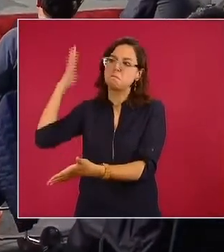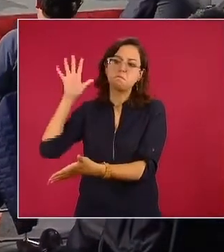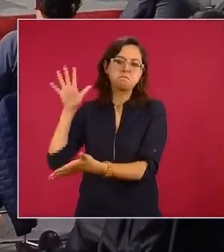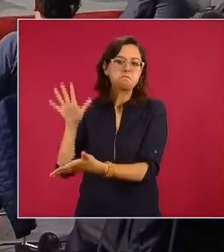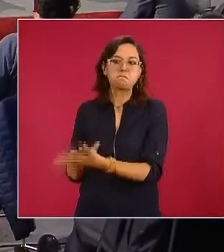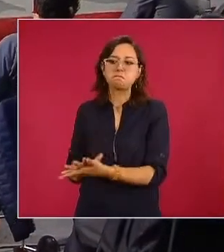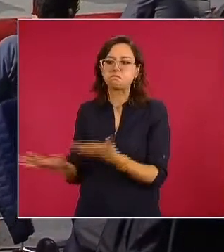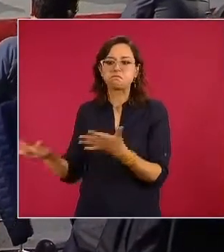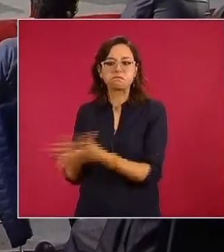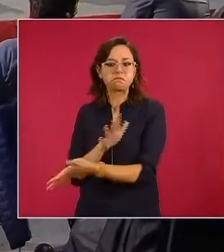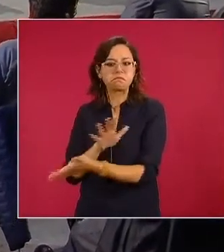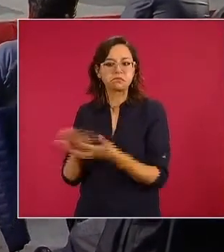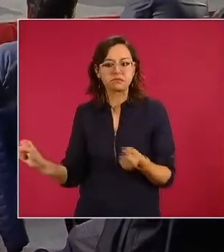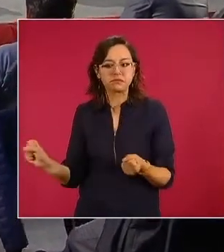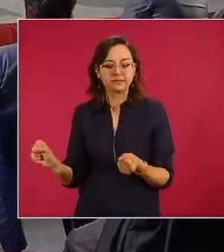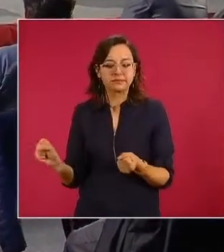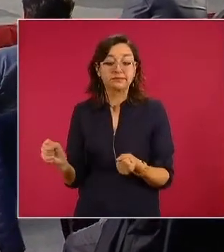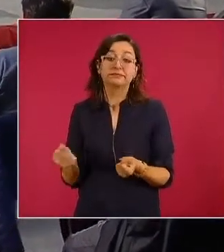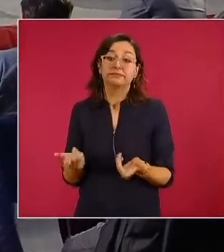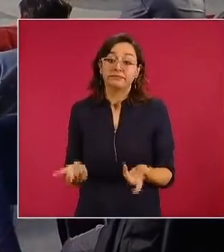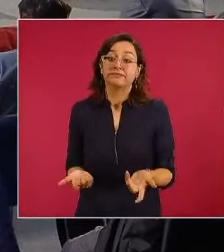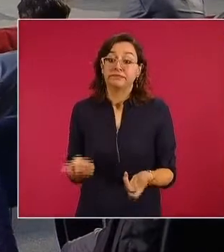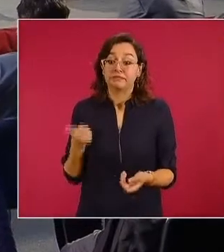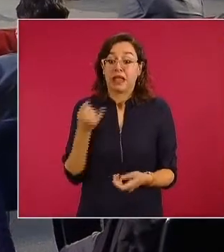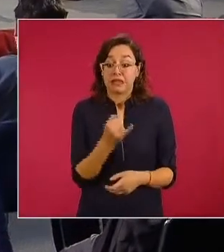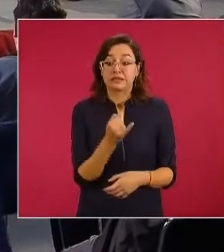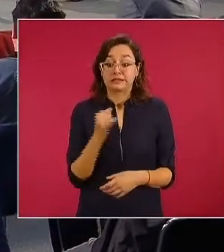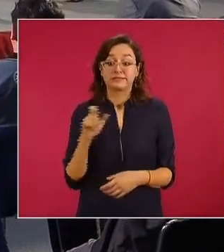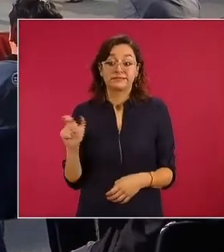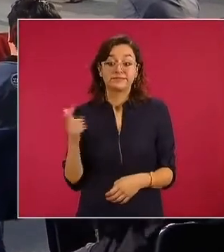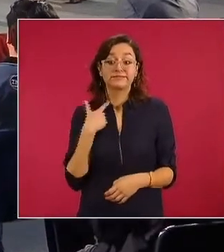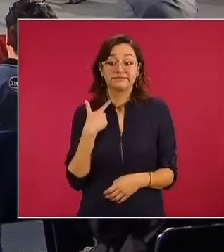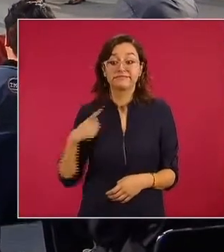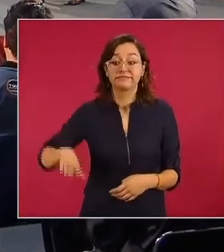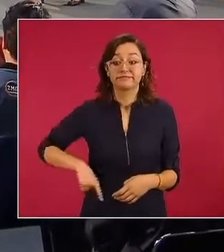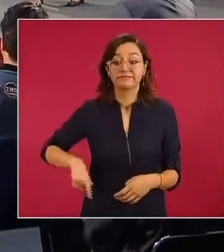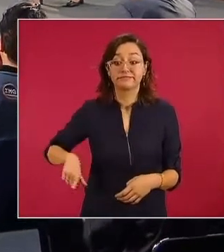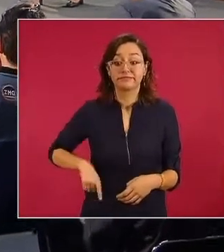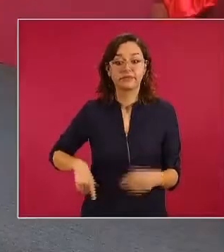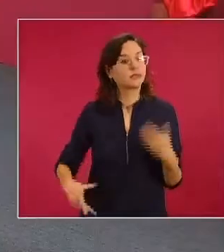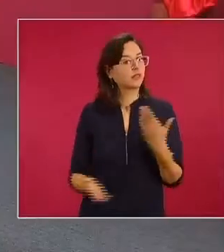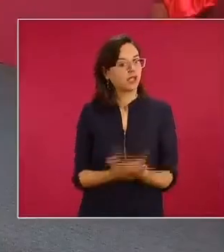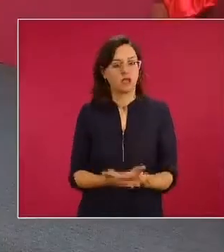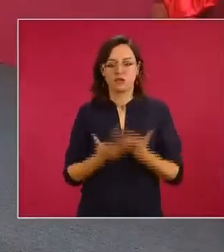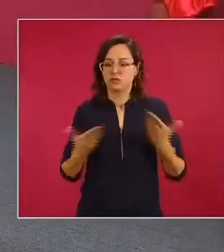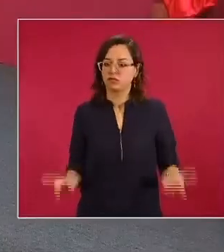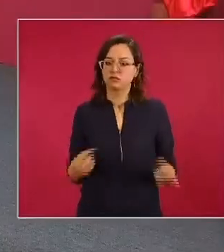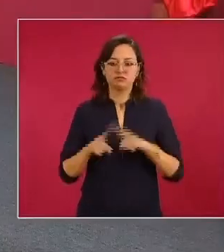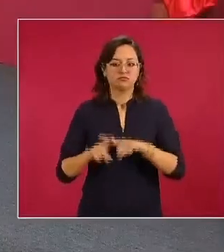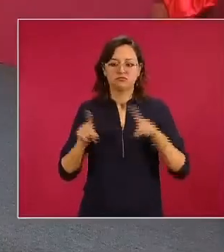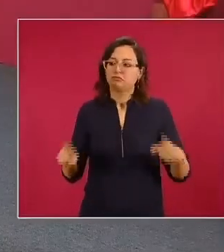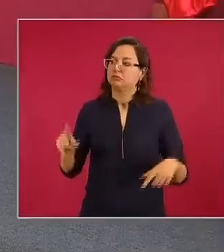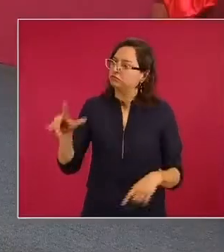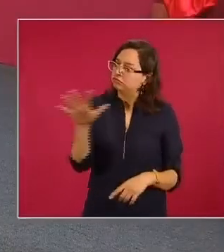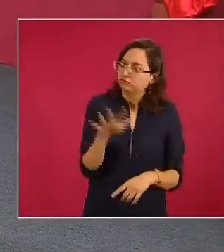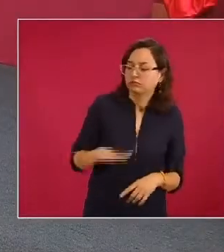Y ahora, al contrario, una zona de reserva en toda